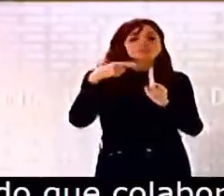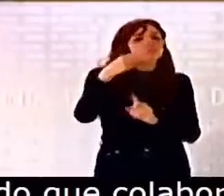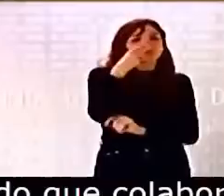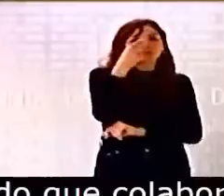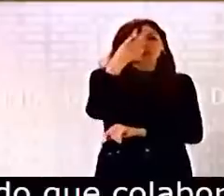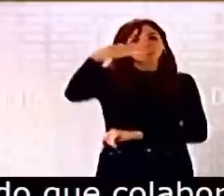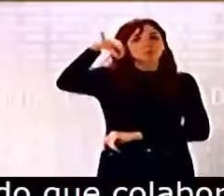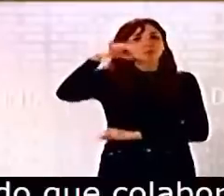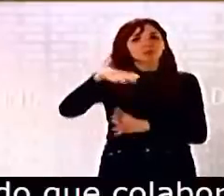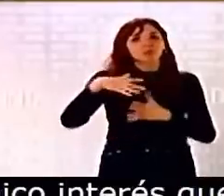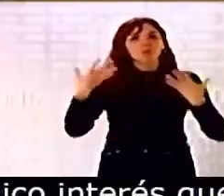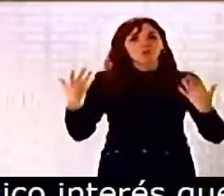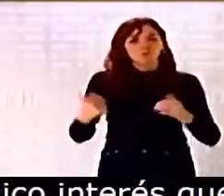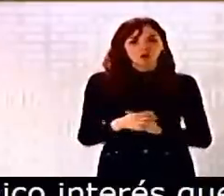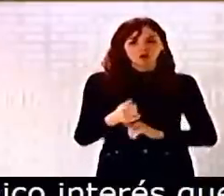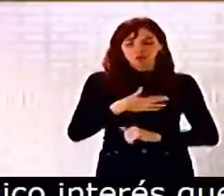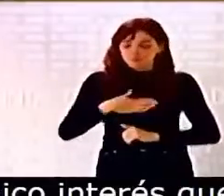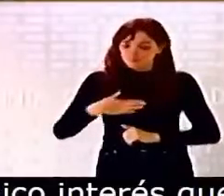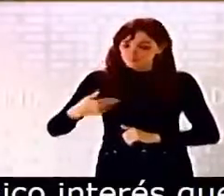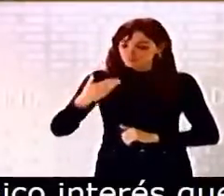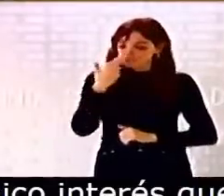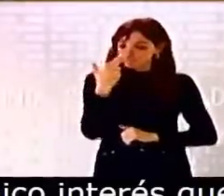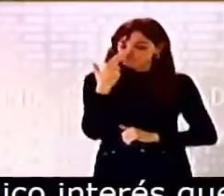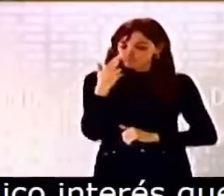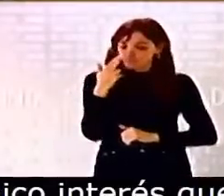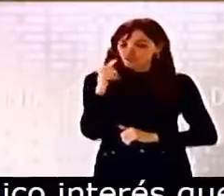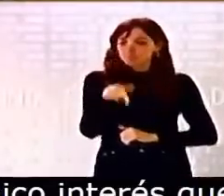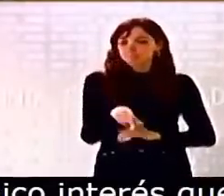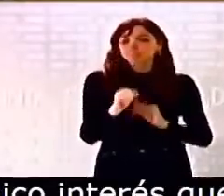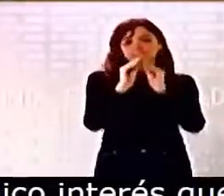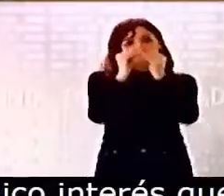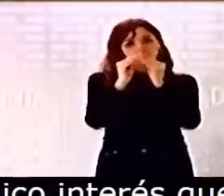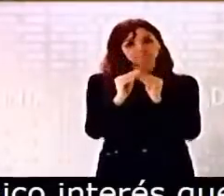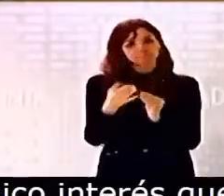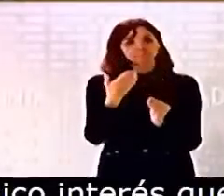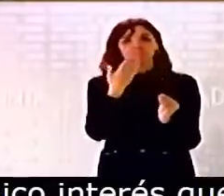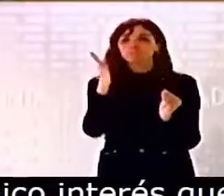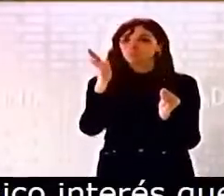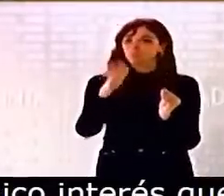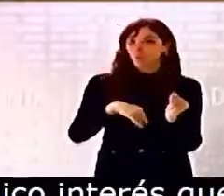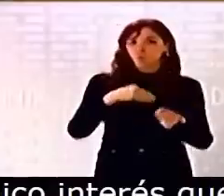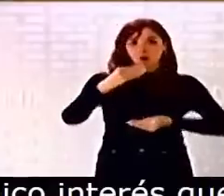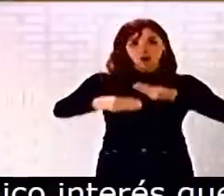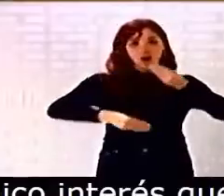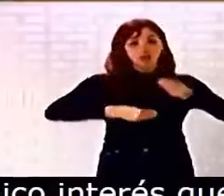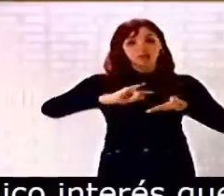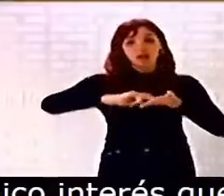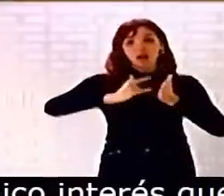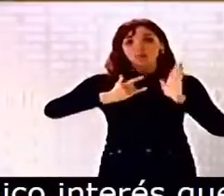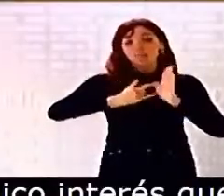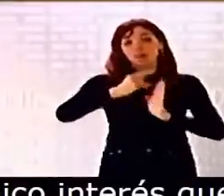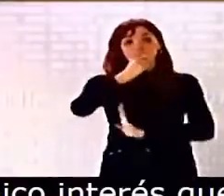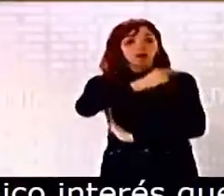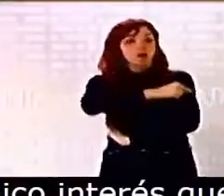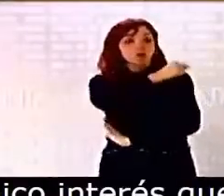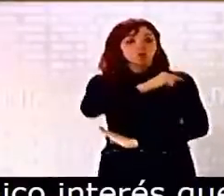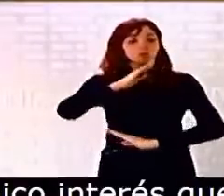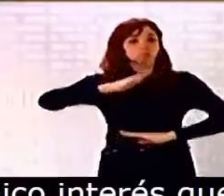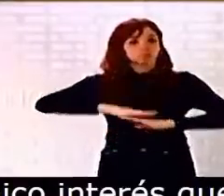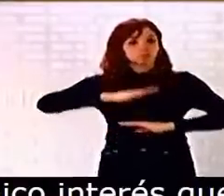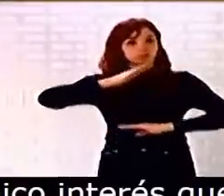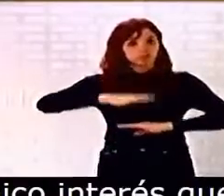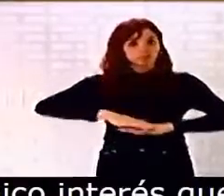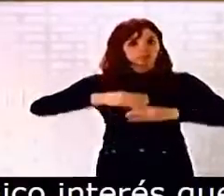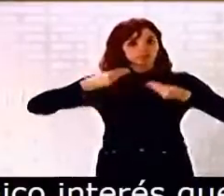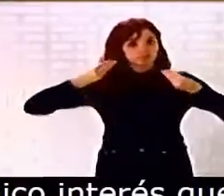tiene es en desarrollar de forma adecuada el plan de vacunación.